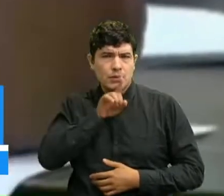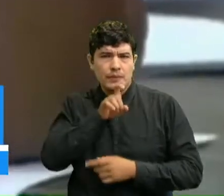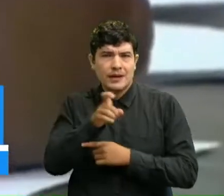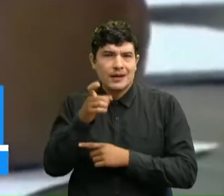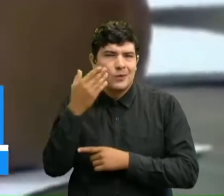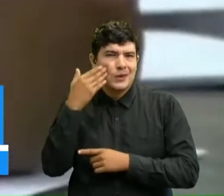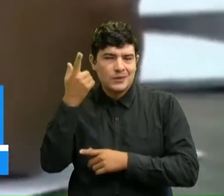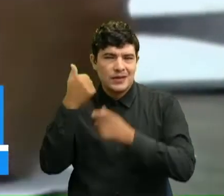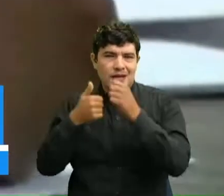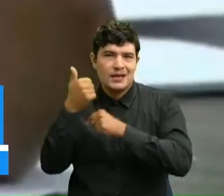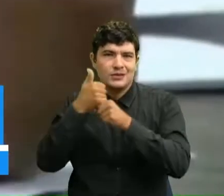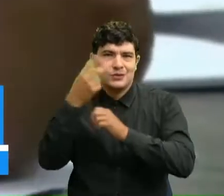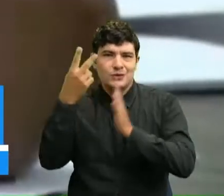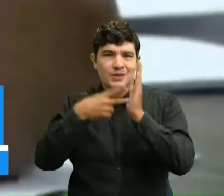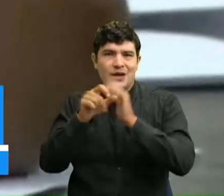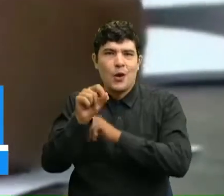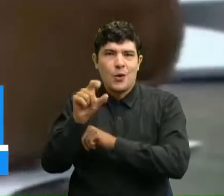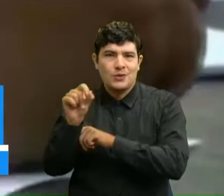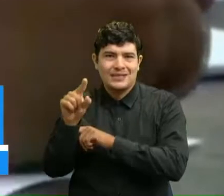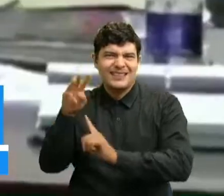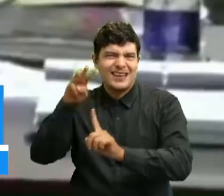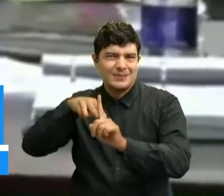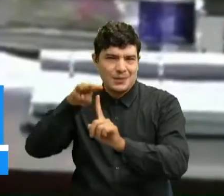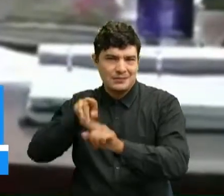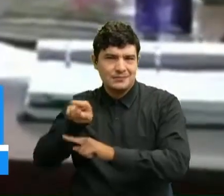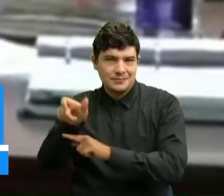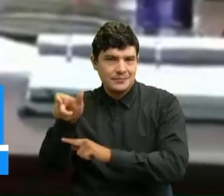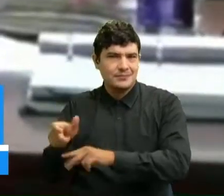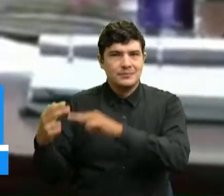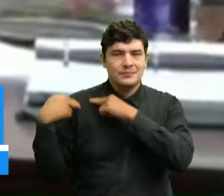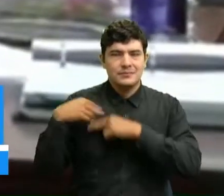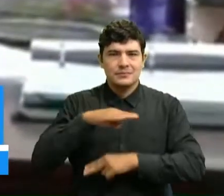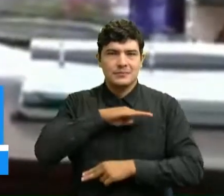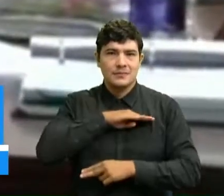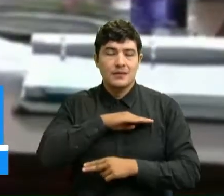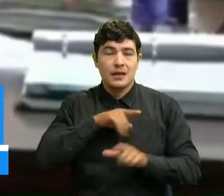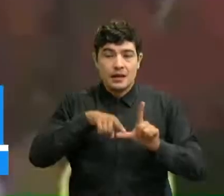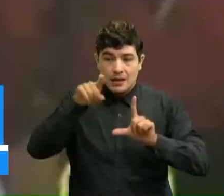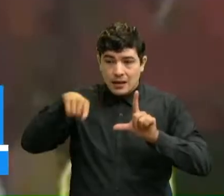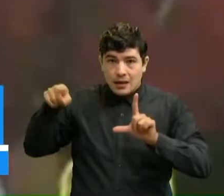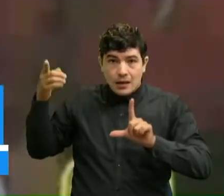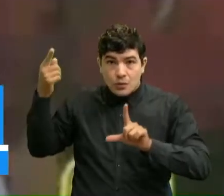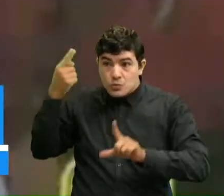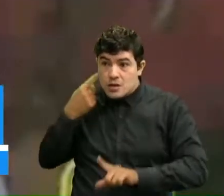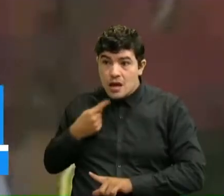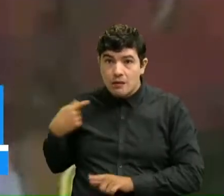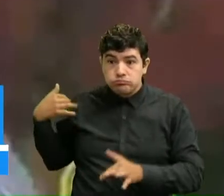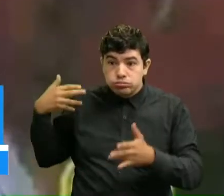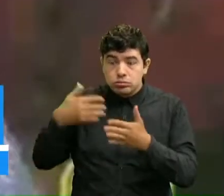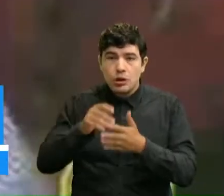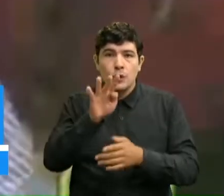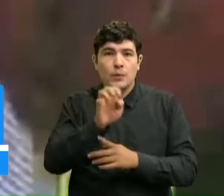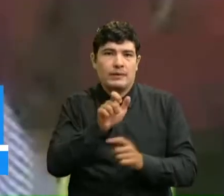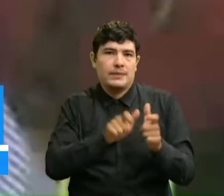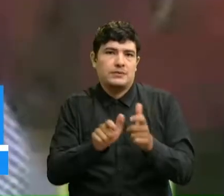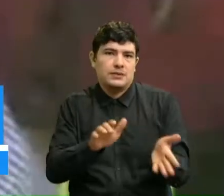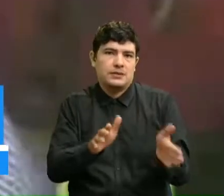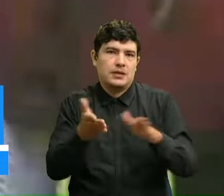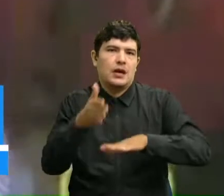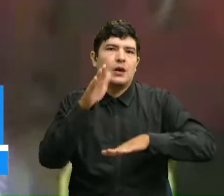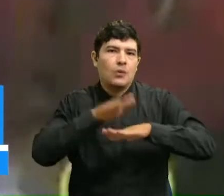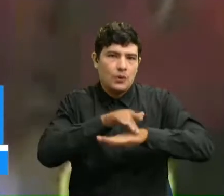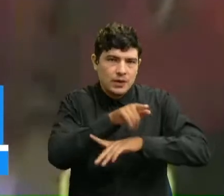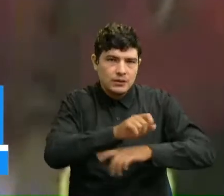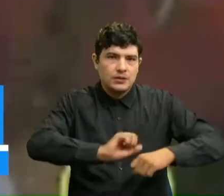año 2011 las cifras del cob y 19 en santander indican que en el último día nueve personas han fallecido por